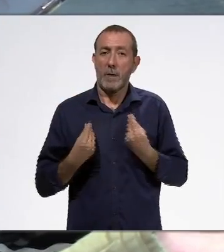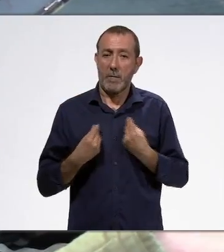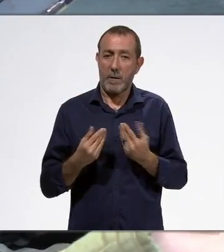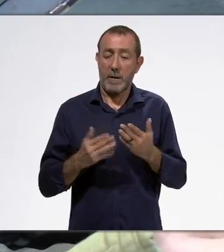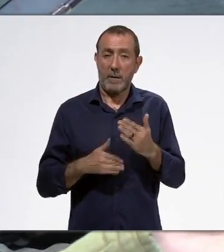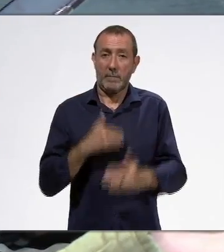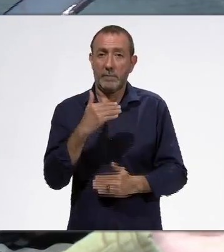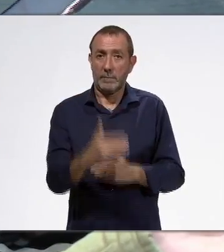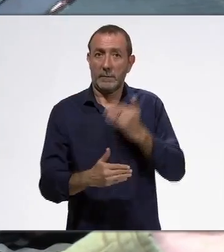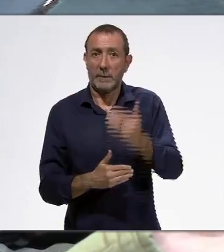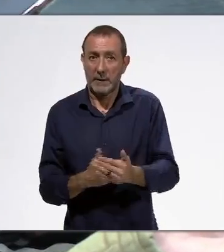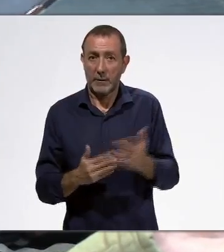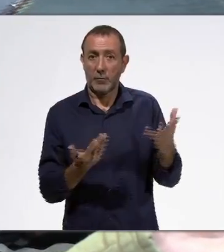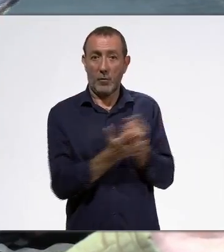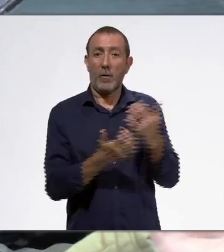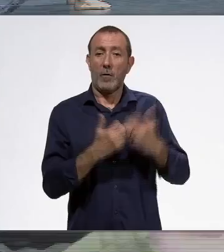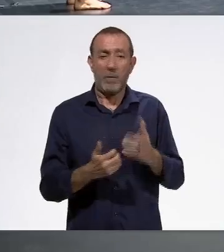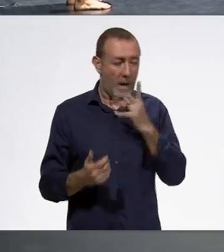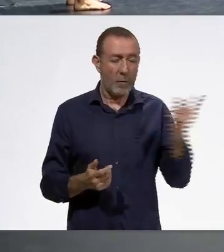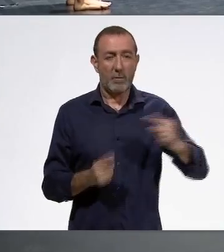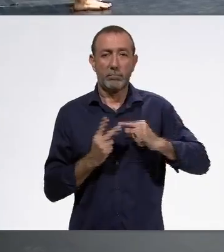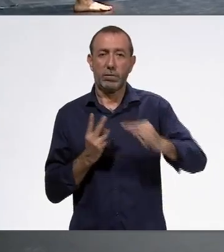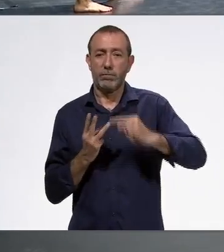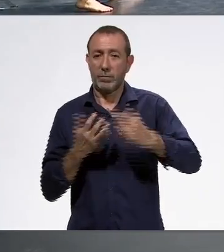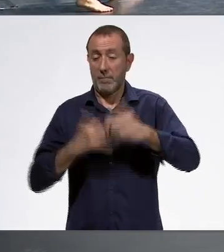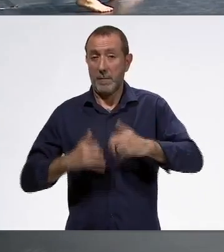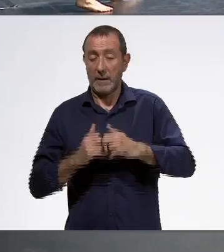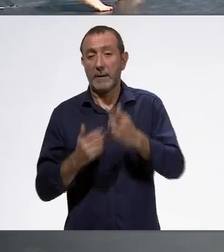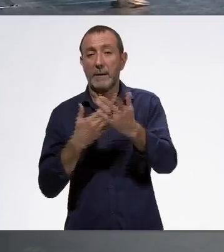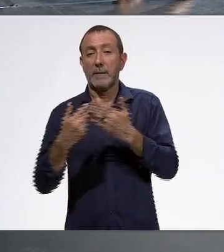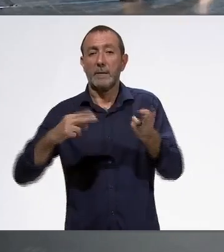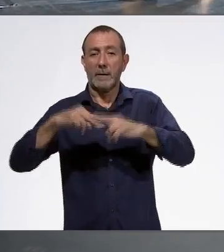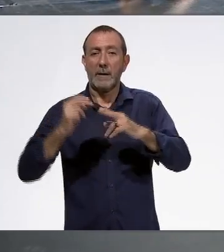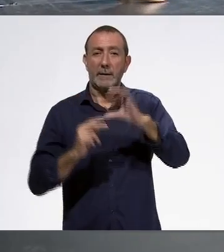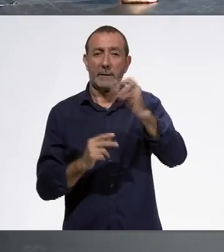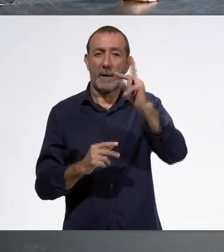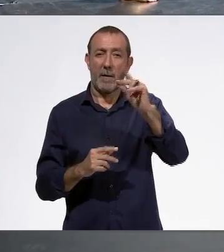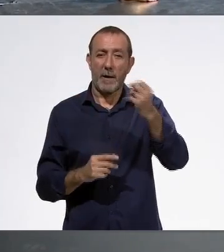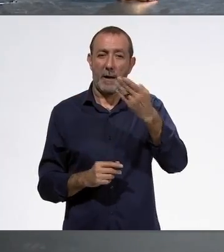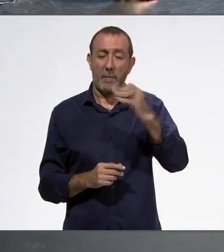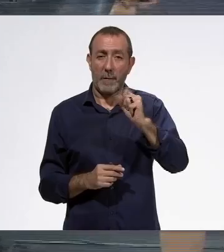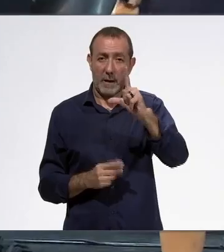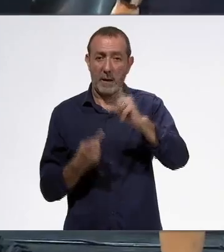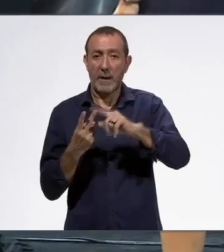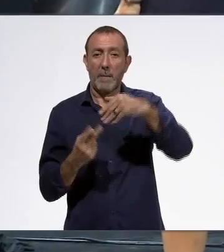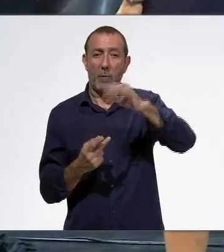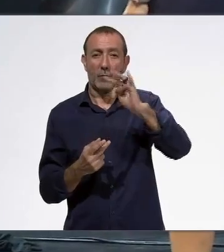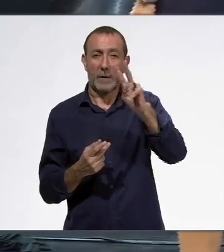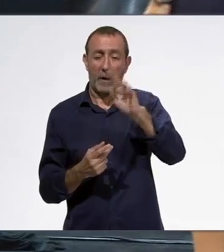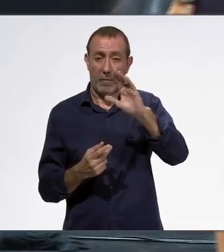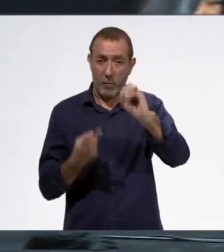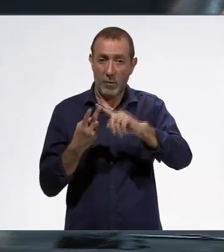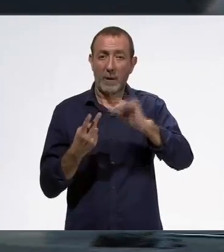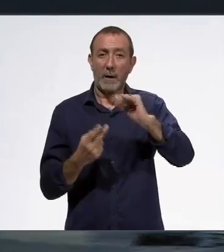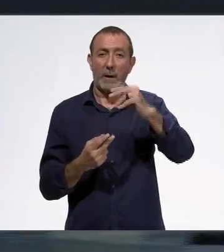es parar ahí ahora podéis continuar vuestros movimientos el montaje lo protagonizan Sandra abril Marina Migueles Inma Montalvo y Carlos